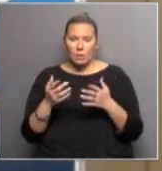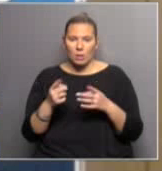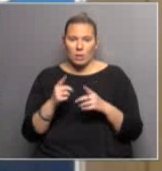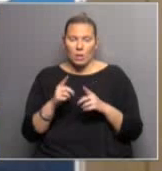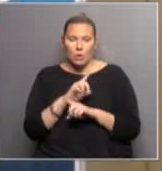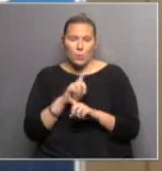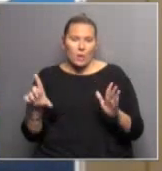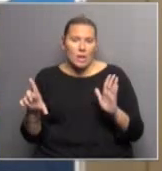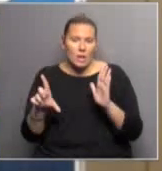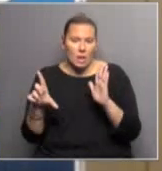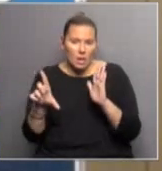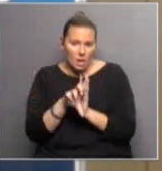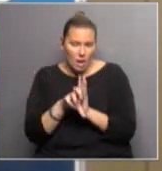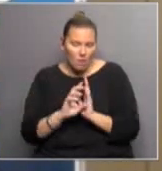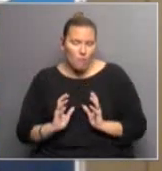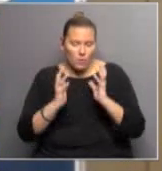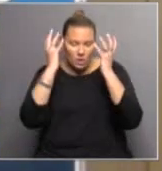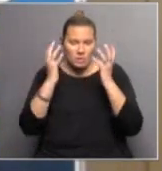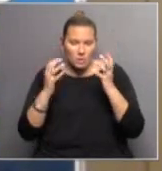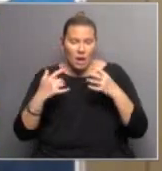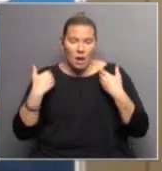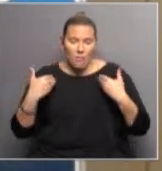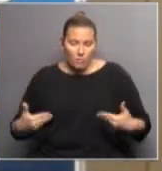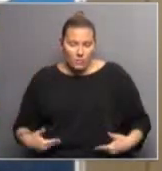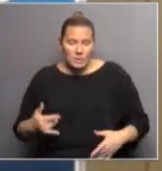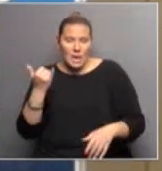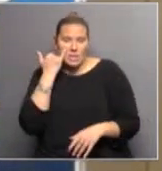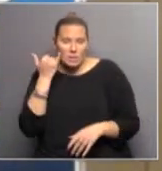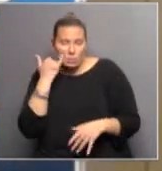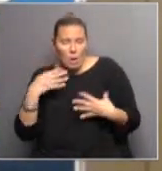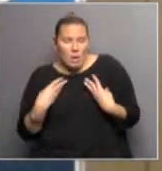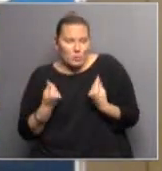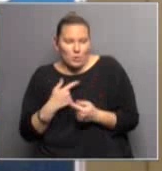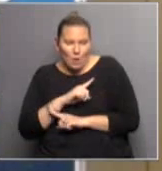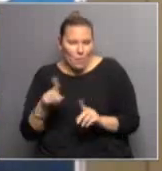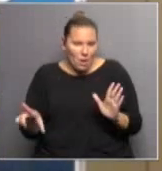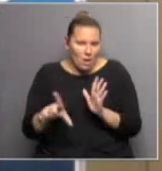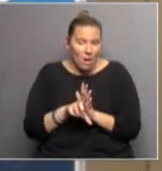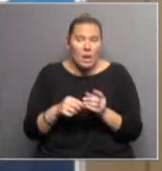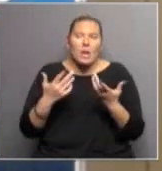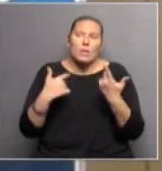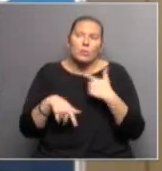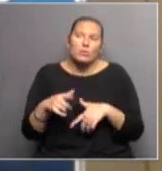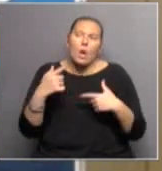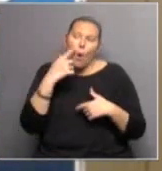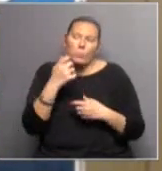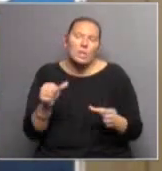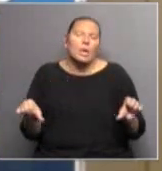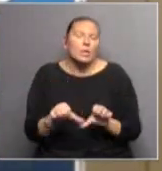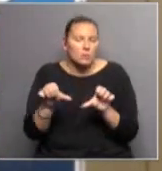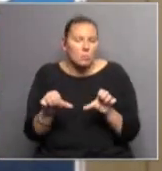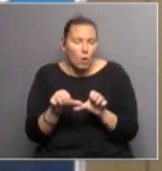ejercer violencia física o sexual, inclusive emocional, los varones estamos tendiendo a sofisticar. ¿Qué quiere decir esto? Que